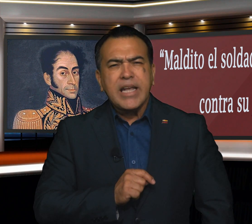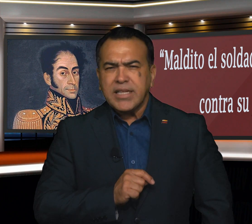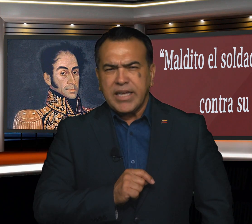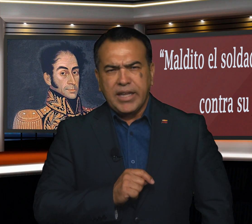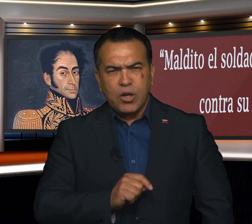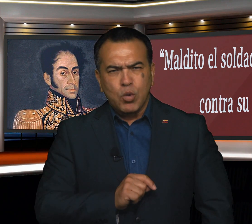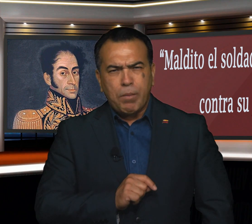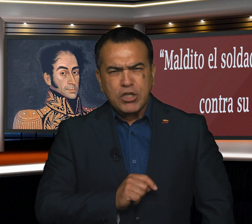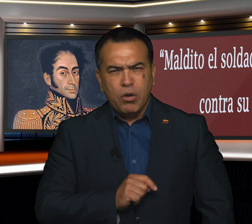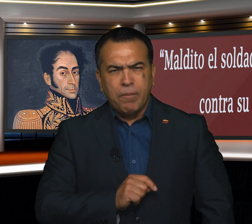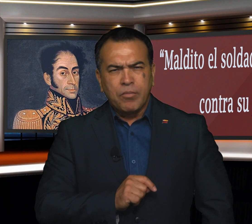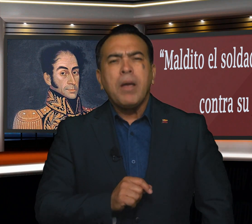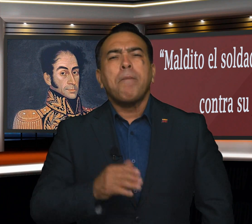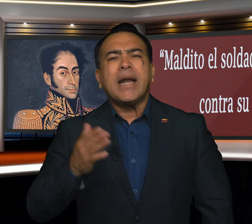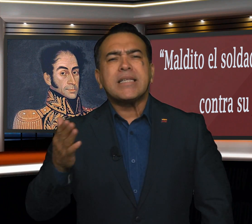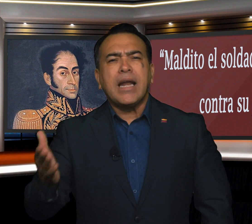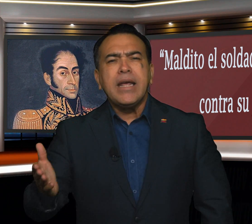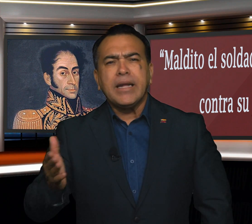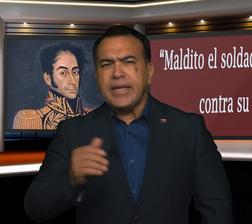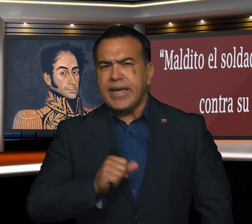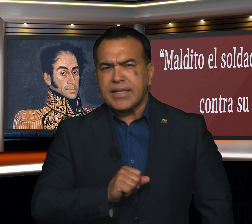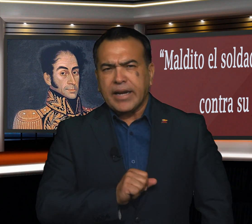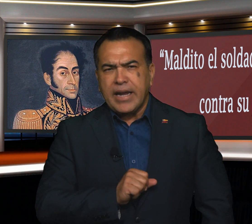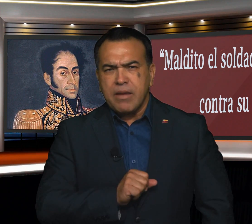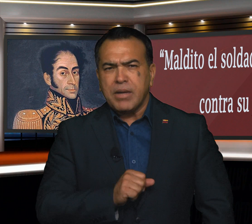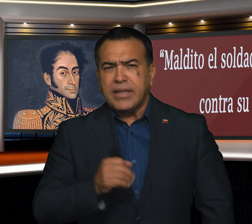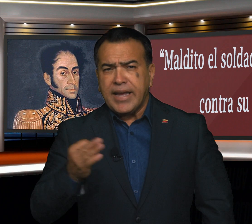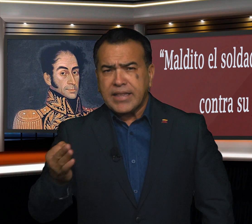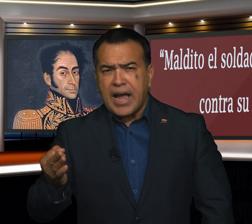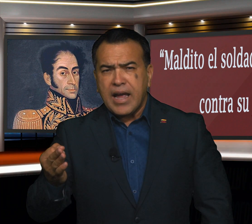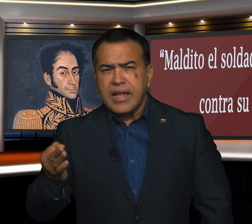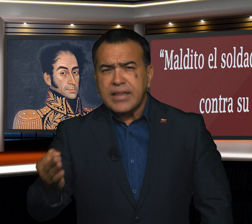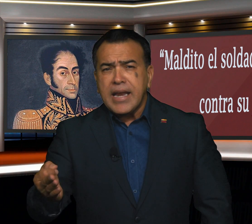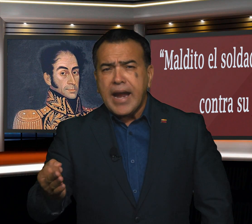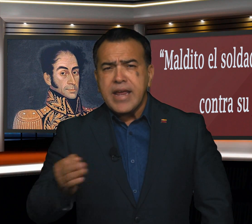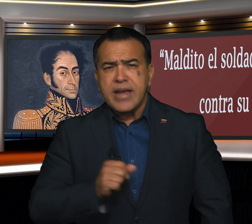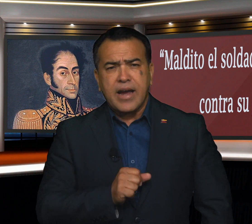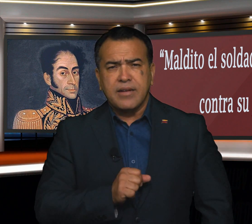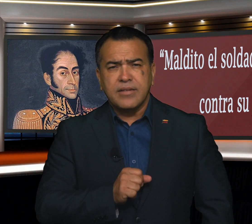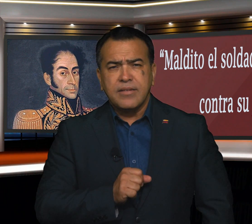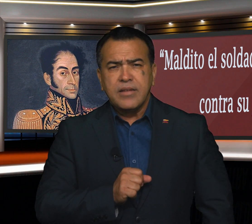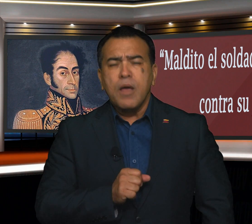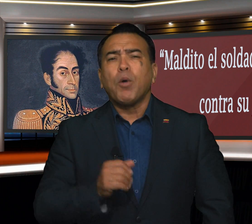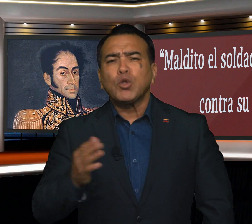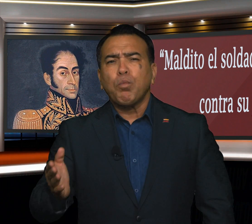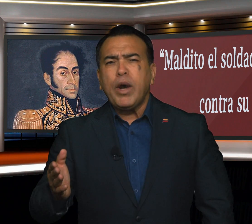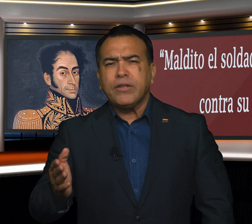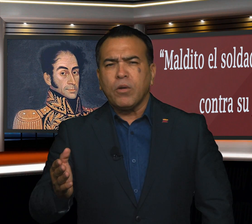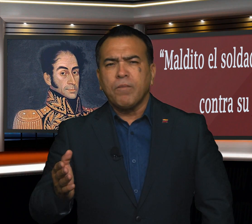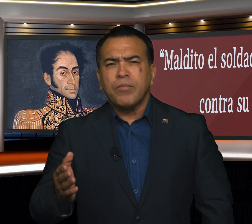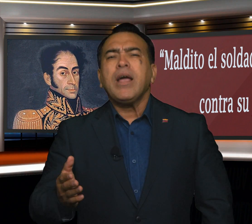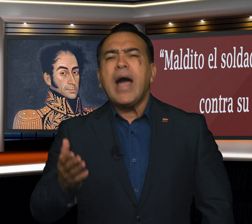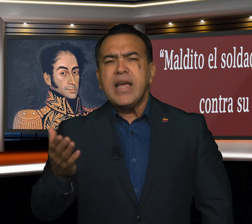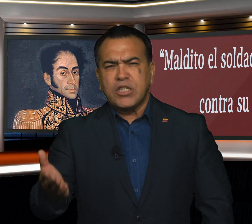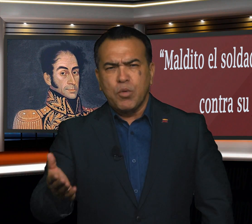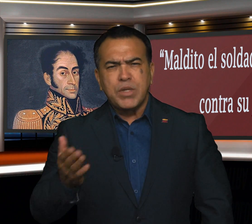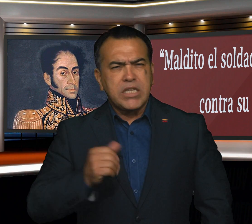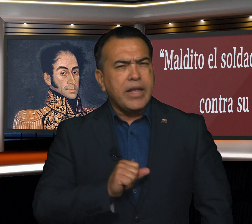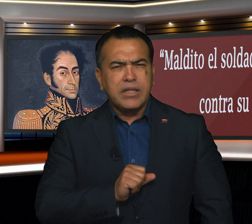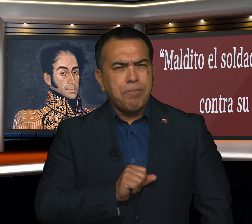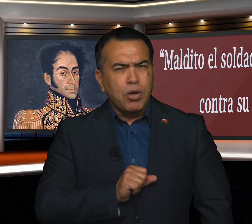para el cese de la usurpación, para salir de este régimen, de esta tiranía. Y por supuesto,